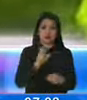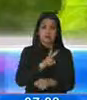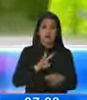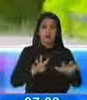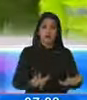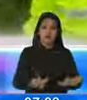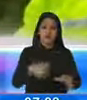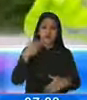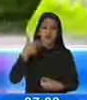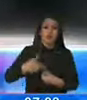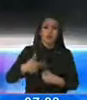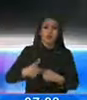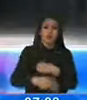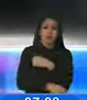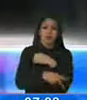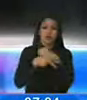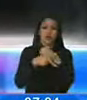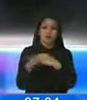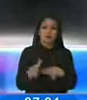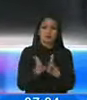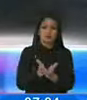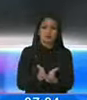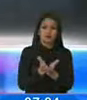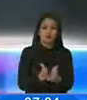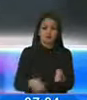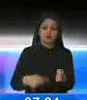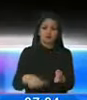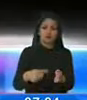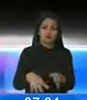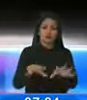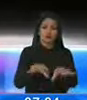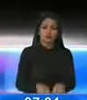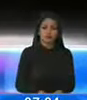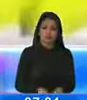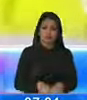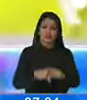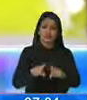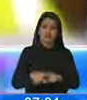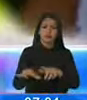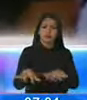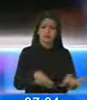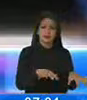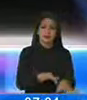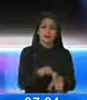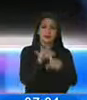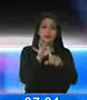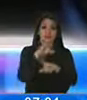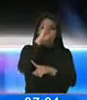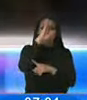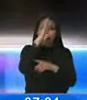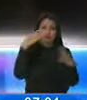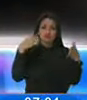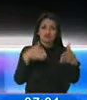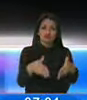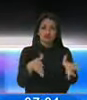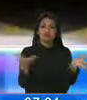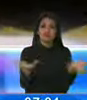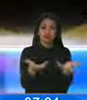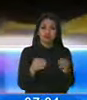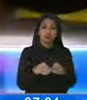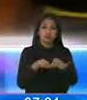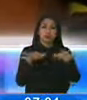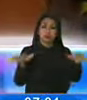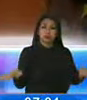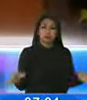de derivados de petróleo, embarcaciones y motores de borda. La mayoría de los operativos Fortaleza se enfocó en combatir el amplio